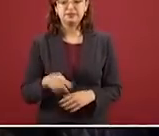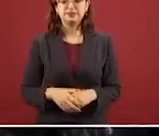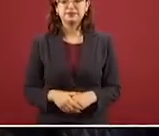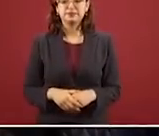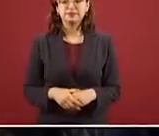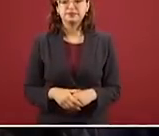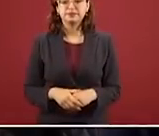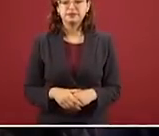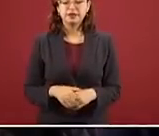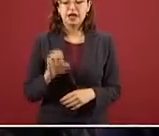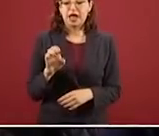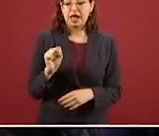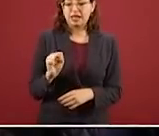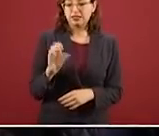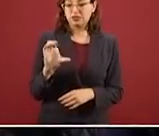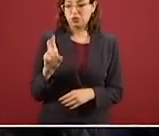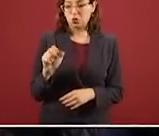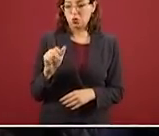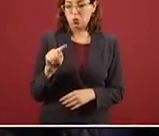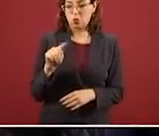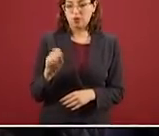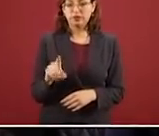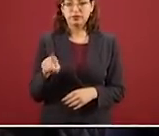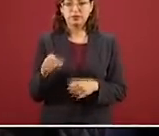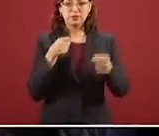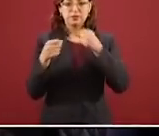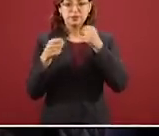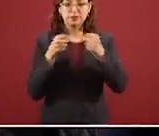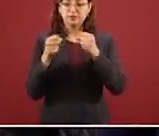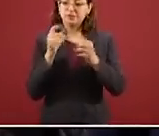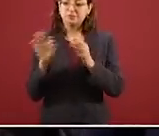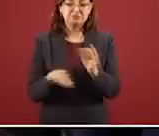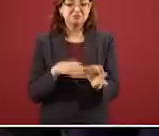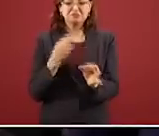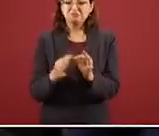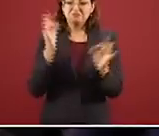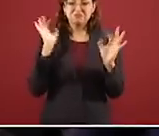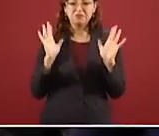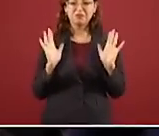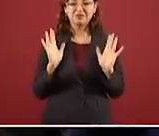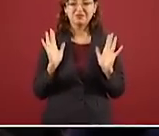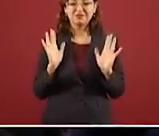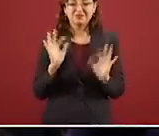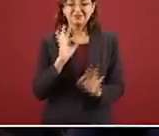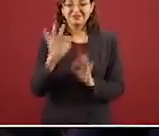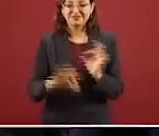¿Es cuánto? Así vamos a terminar. ¿Es cuánto?